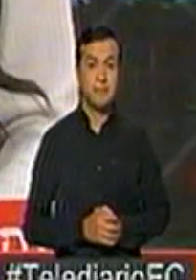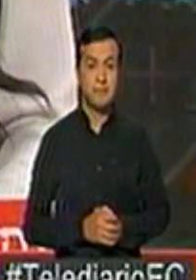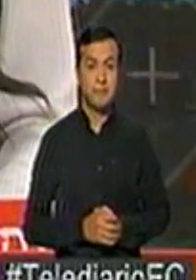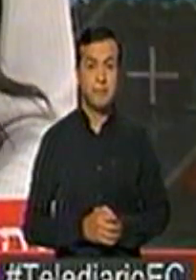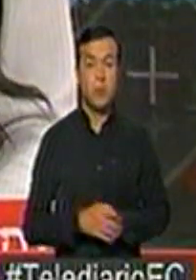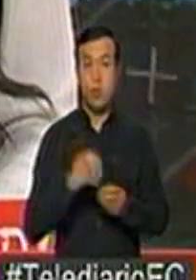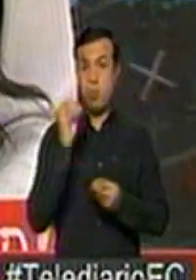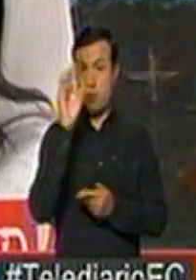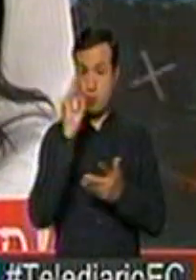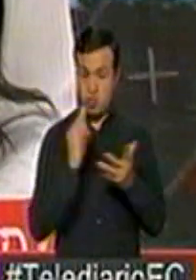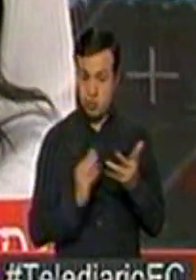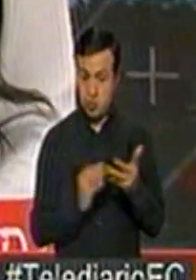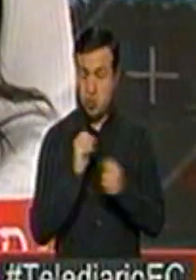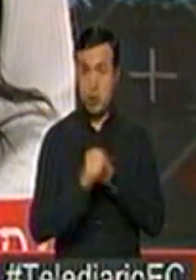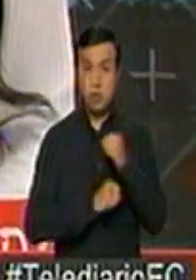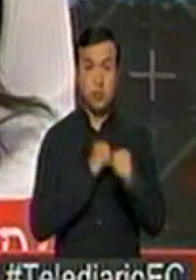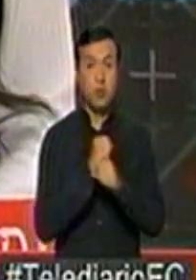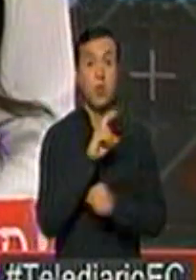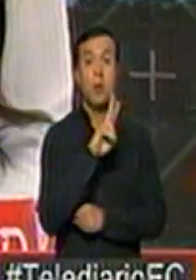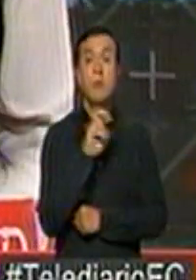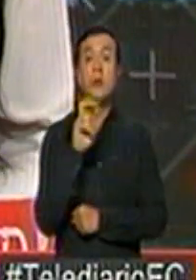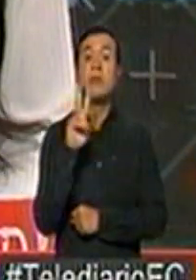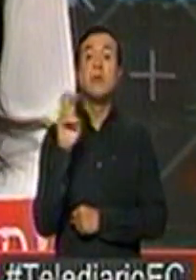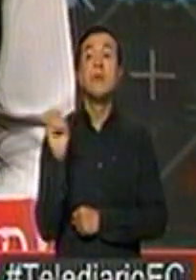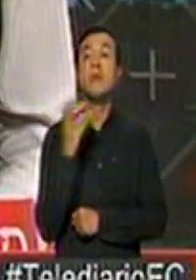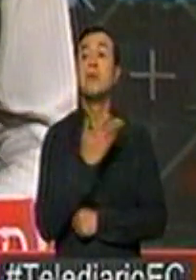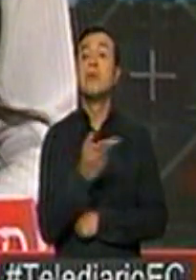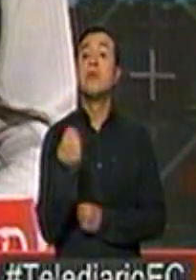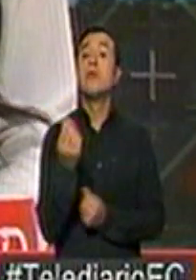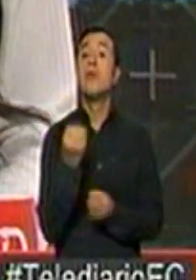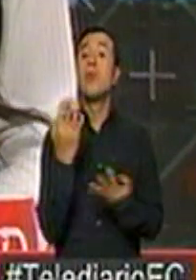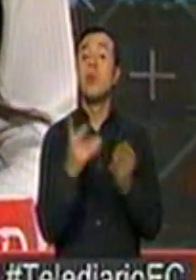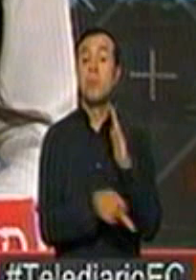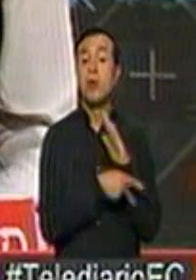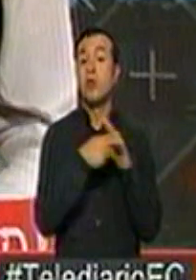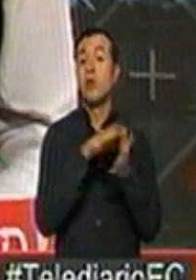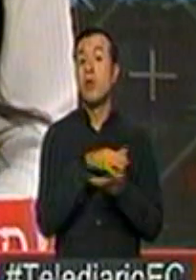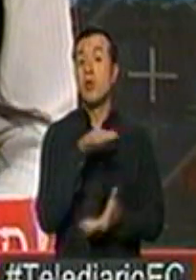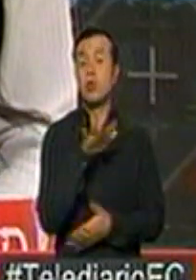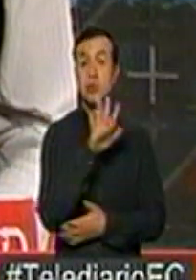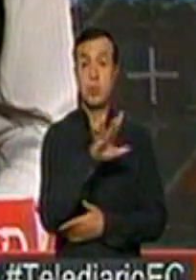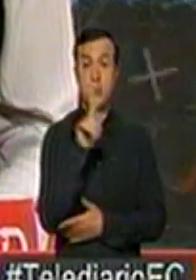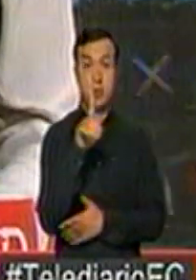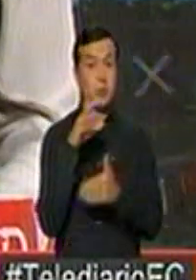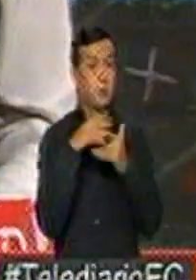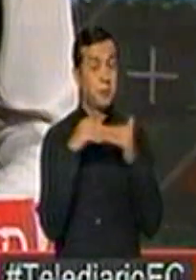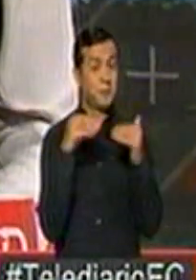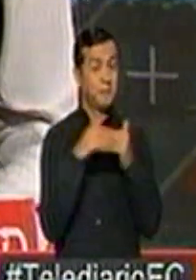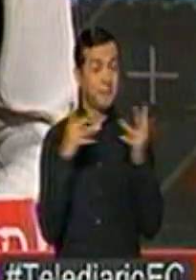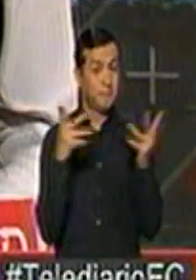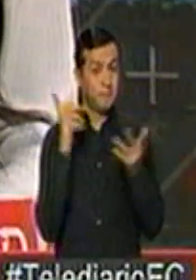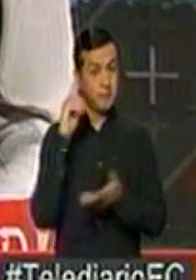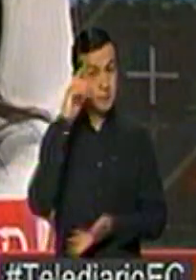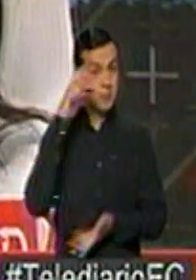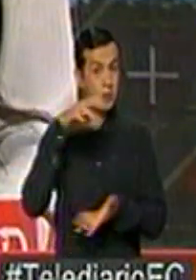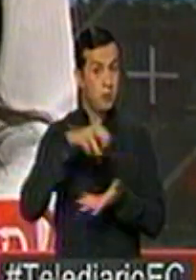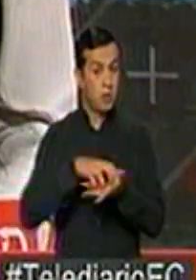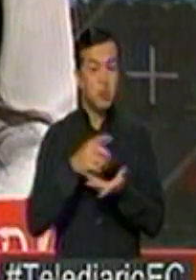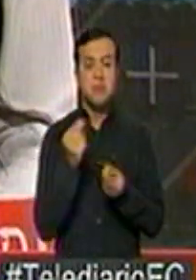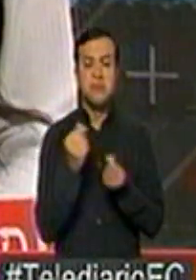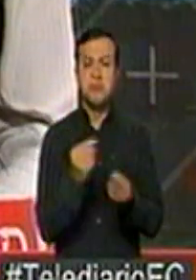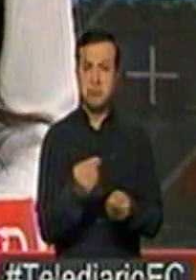En la proforma presupuestaria para el 2020 se estableció un precio del barril de petróleo en $51. Según el gobierno, este monto